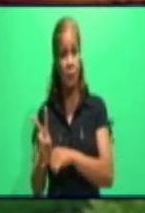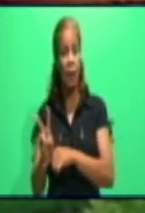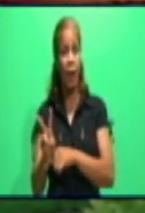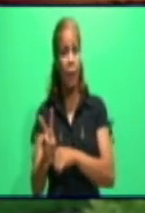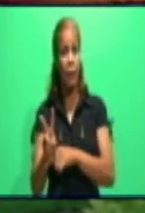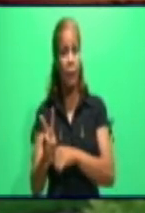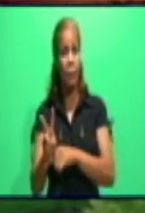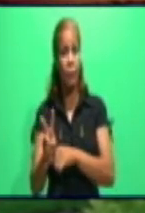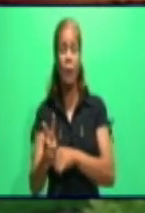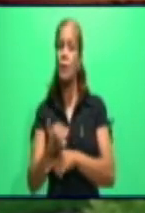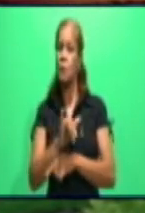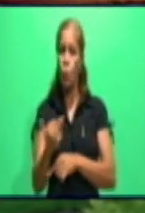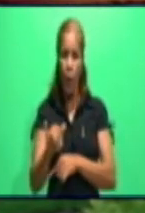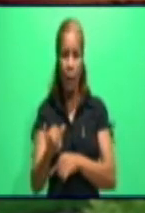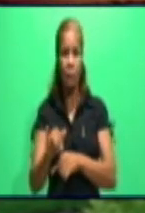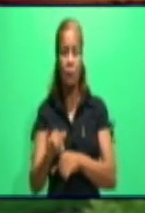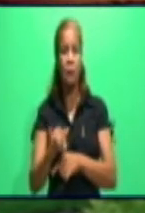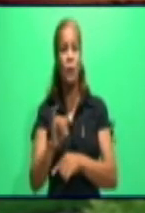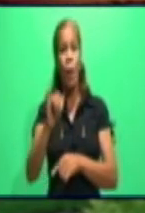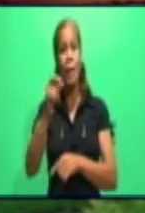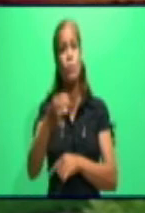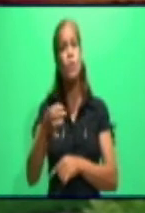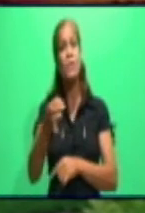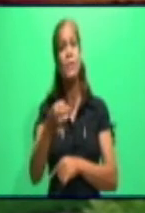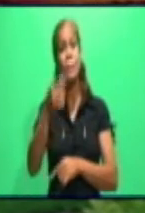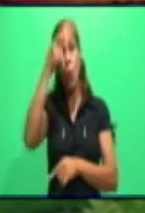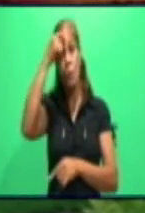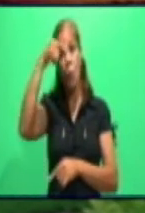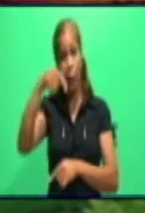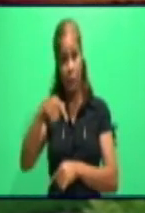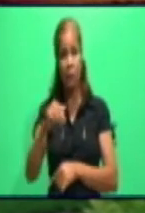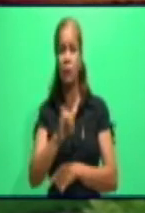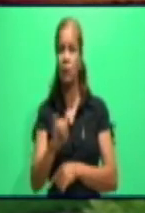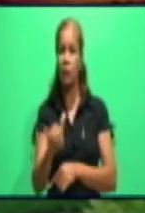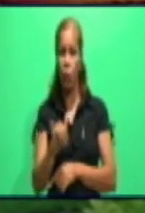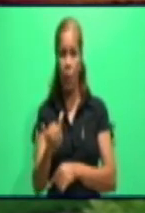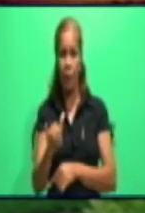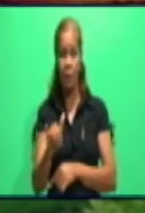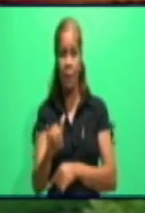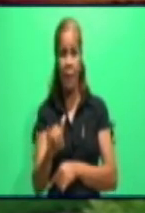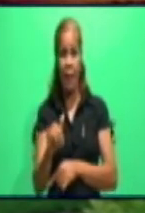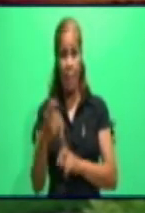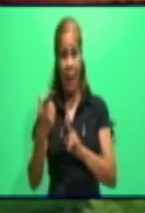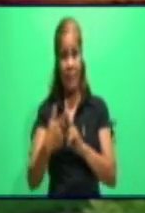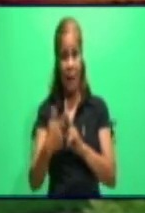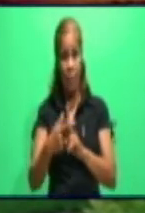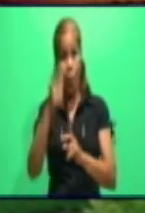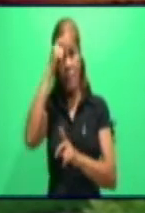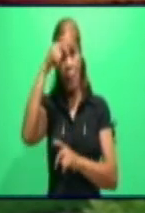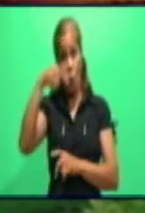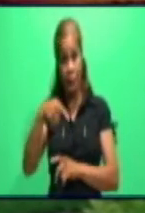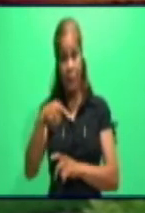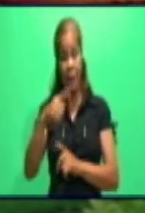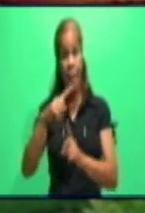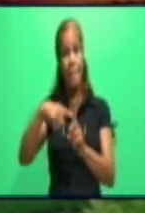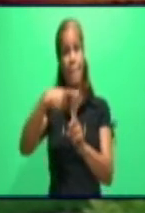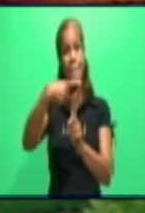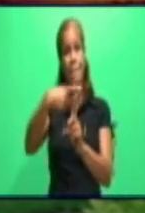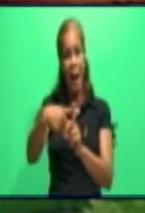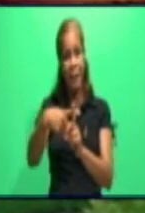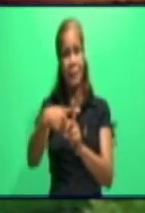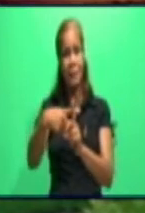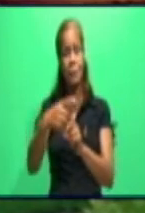en jiguaní es un alto riesgo de contagio con la enfermedad son los dos municipios con mayor tasas de incidencia